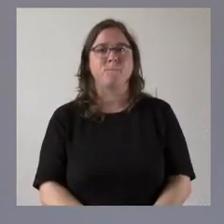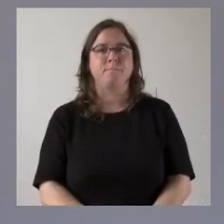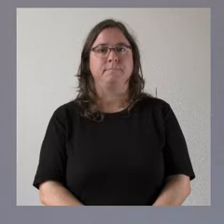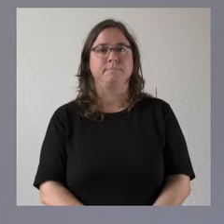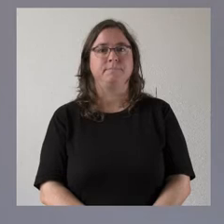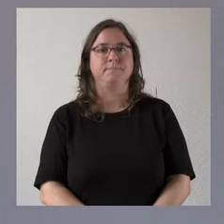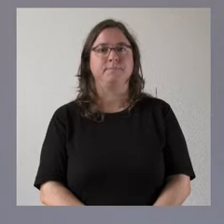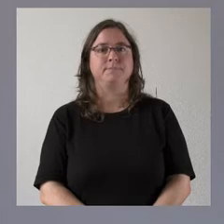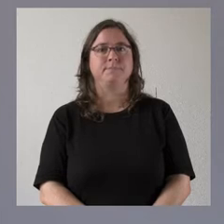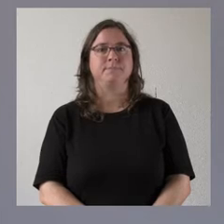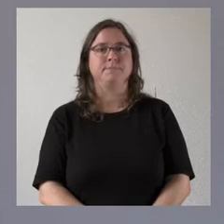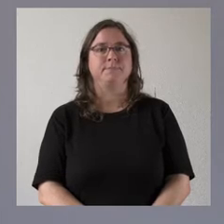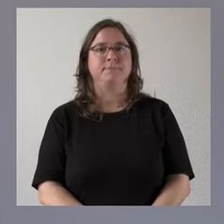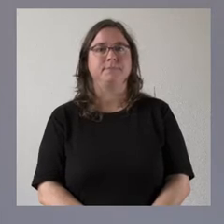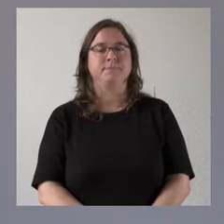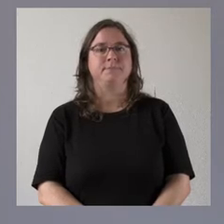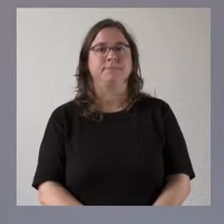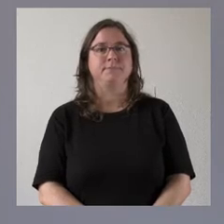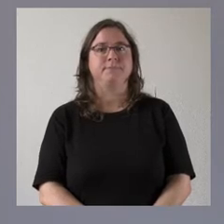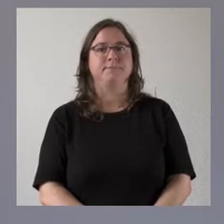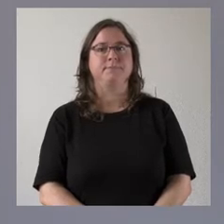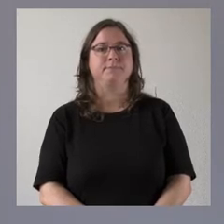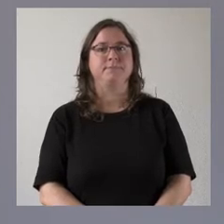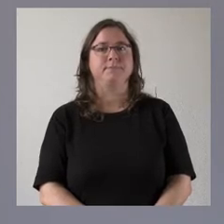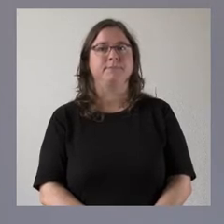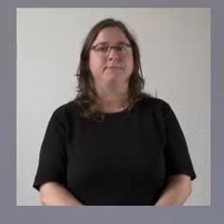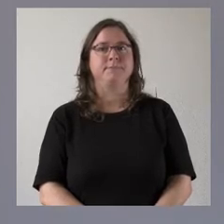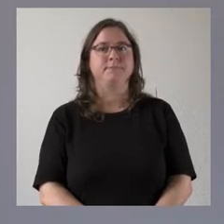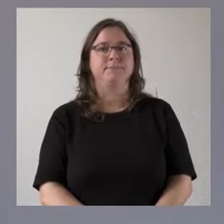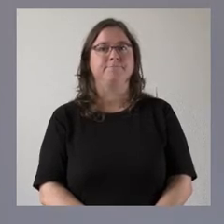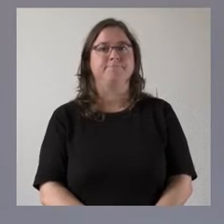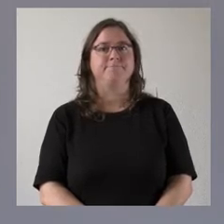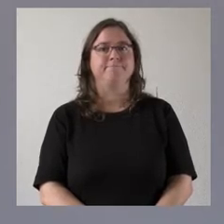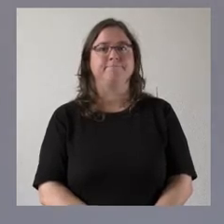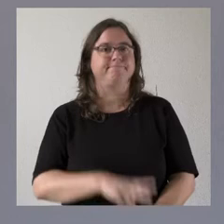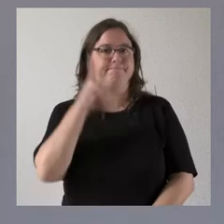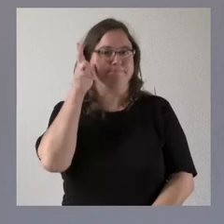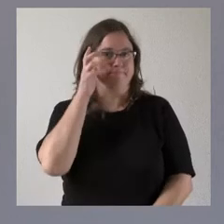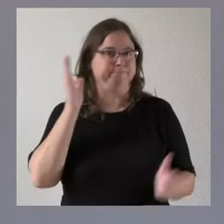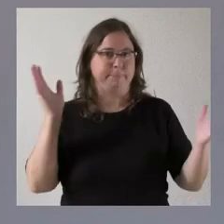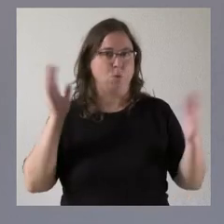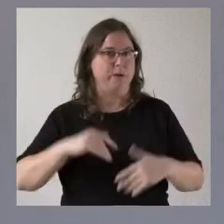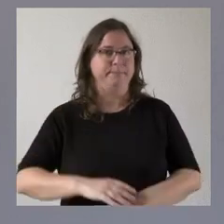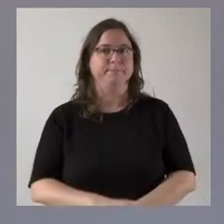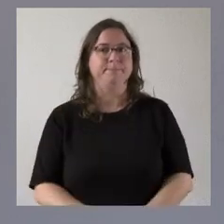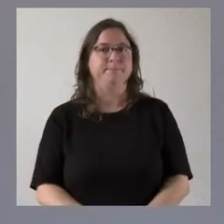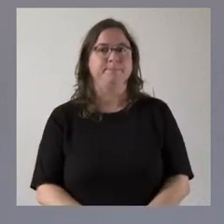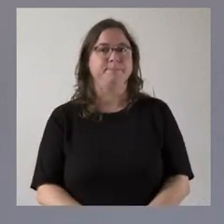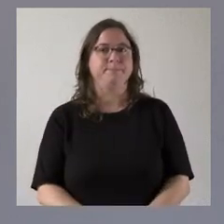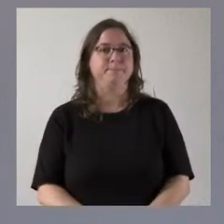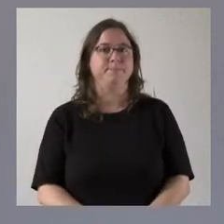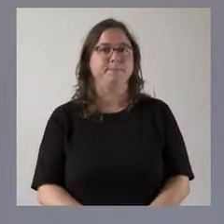que va a plantear en el próximo pleno de las Cortes y por otra parte sobre el tema de del diálogos